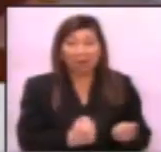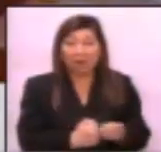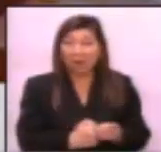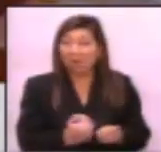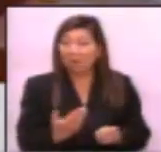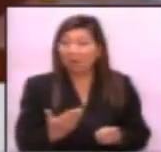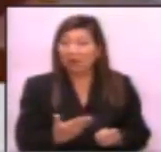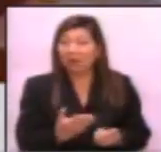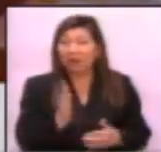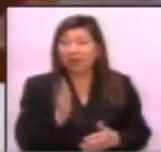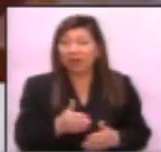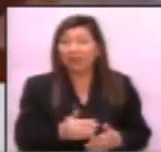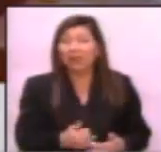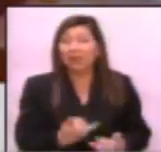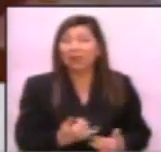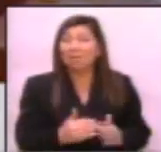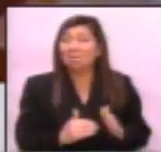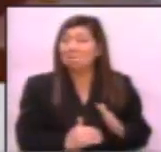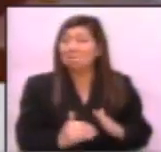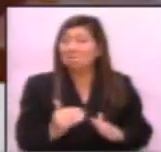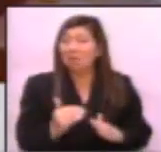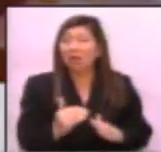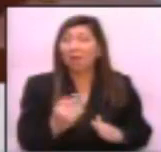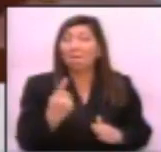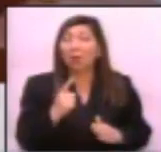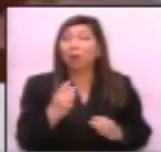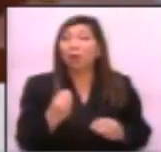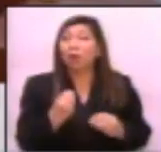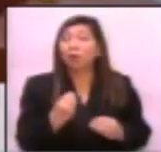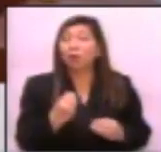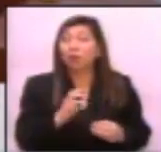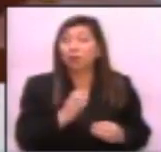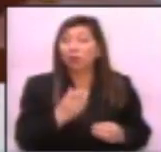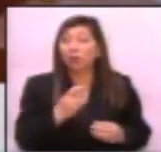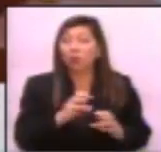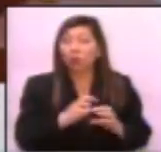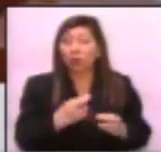la moción de censura en mayoría, porque nosotros